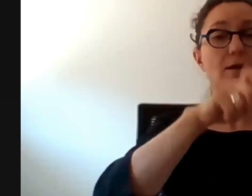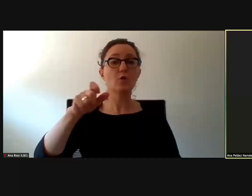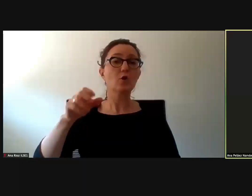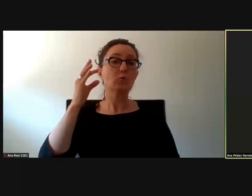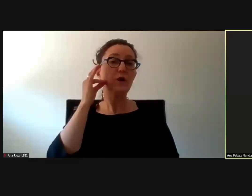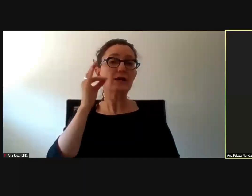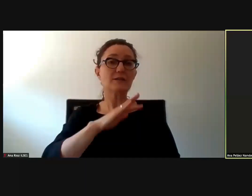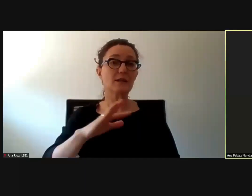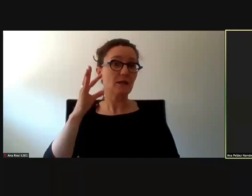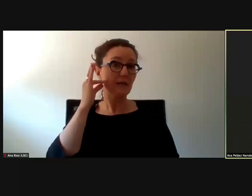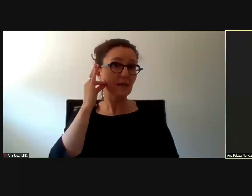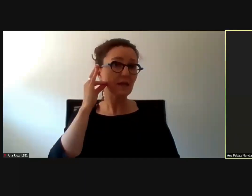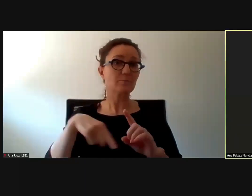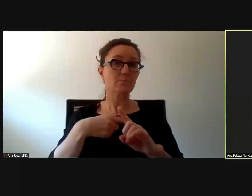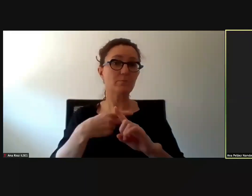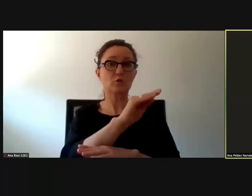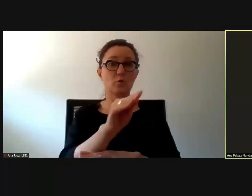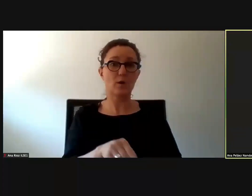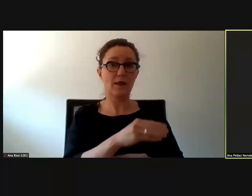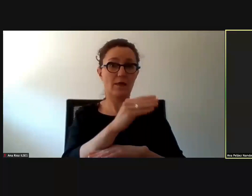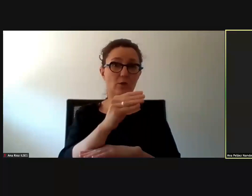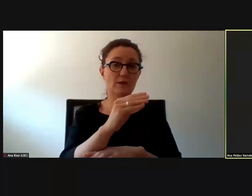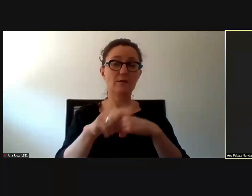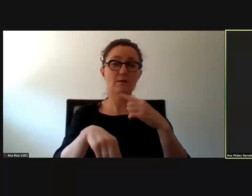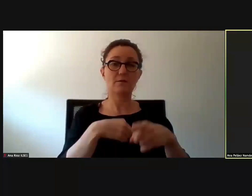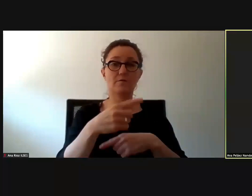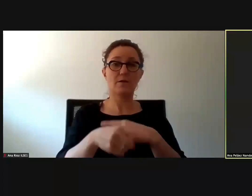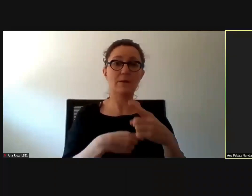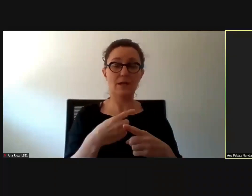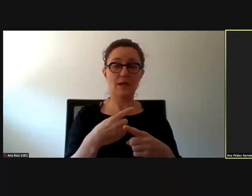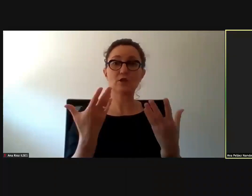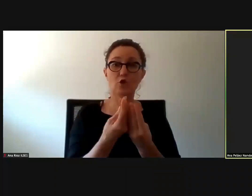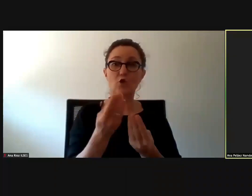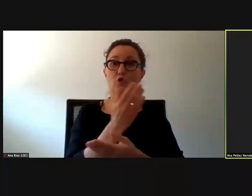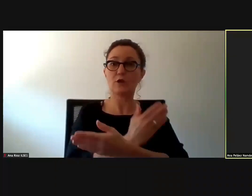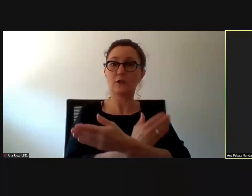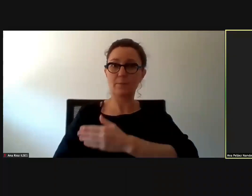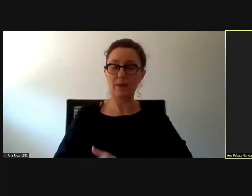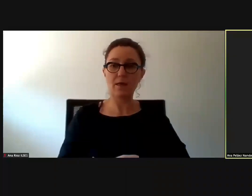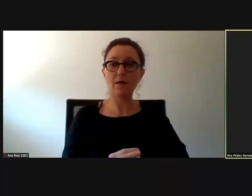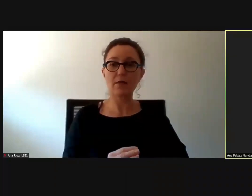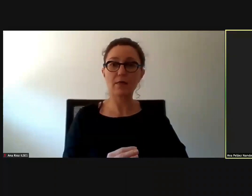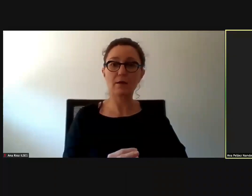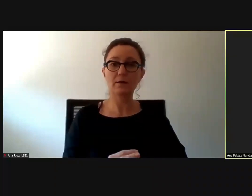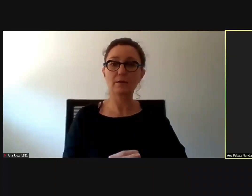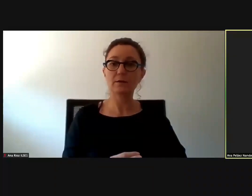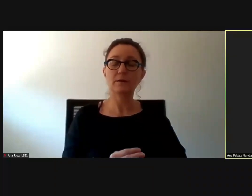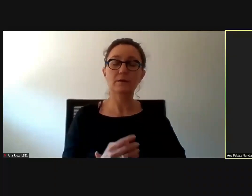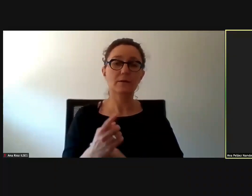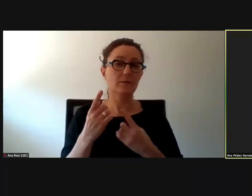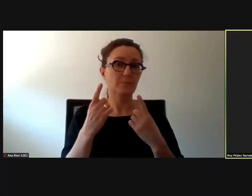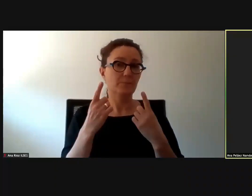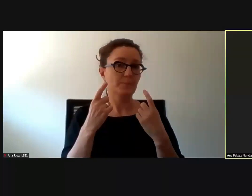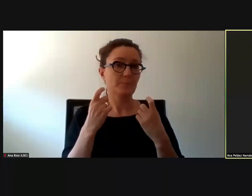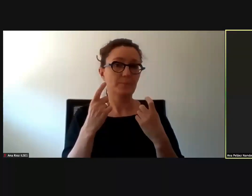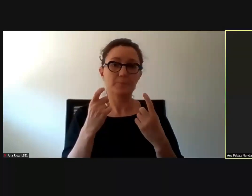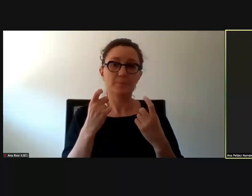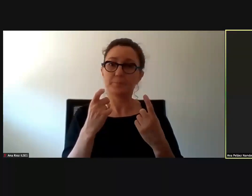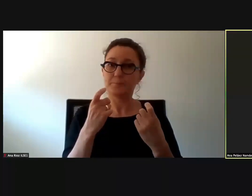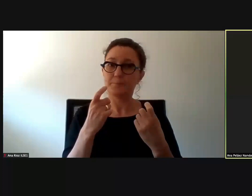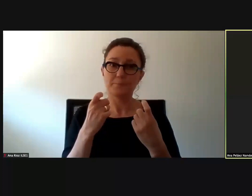madres y cuidadoras de familiares con discapacidad, es verdaderamente ya perentorio realmente poner en marcha